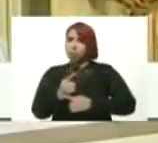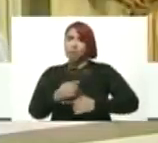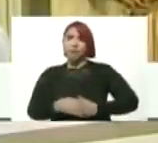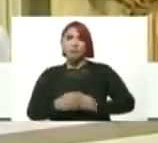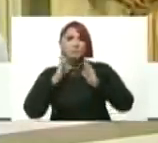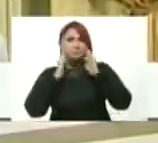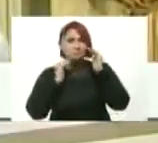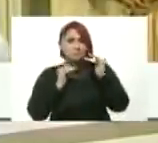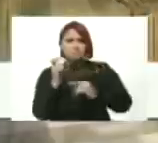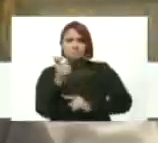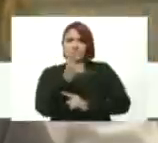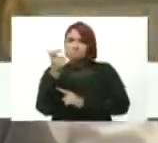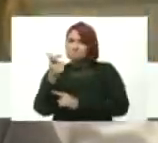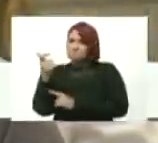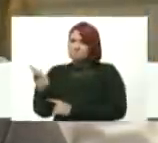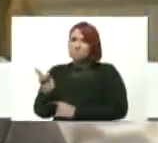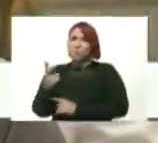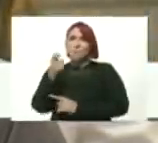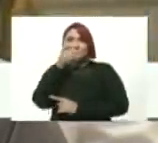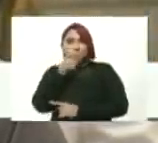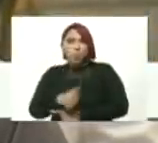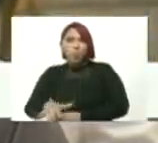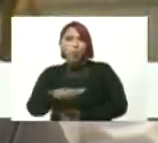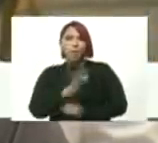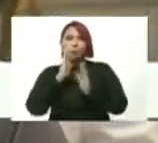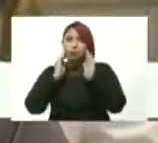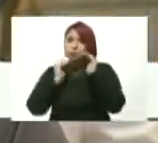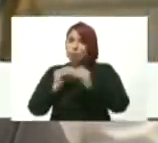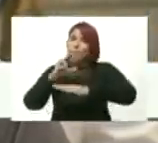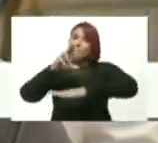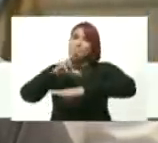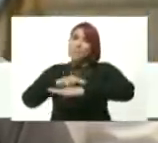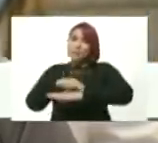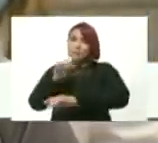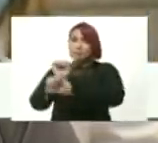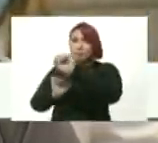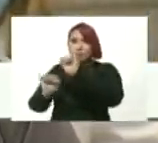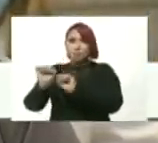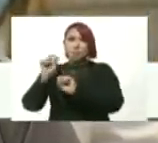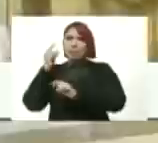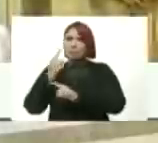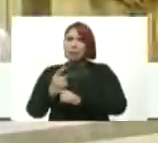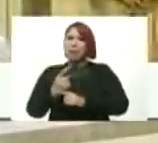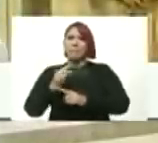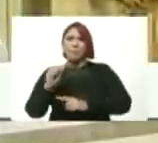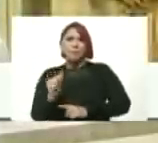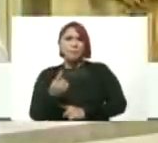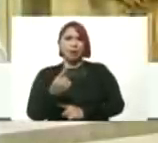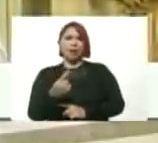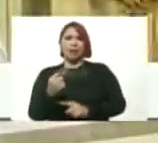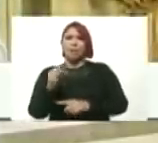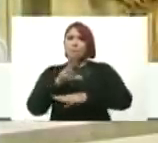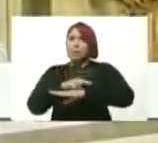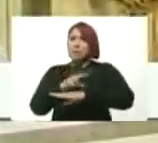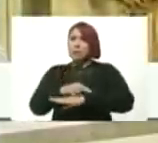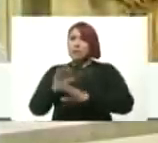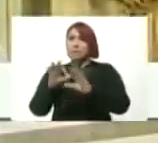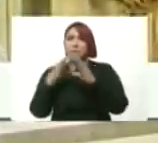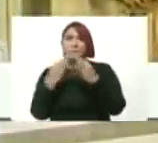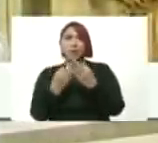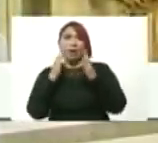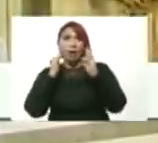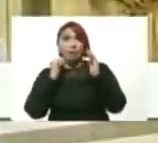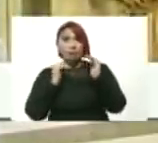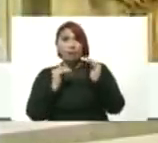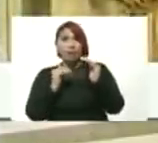atienda que busque al pueblo que atiende a la medicina preventiva la medicina primaria de la medicina familiar que atienda